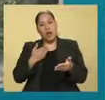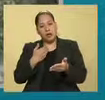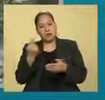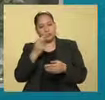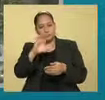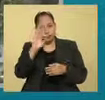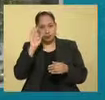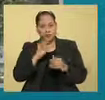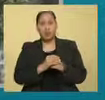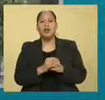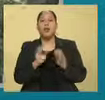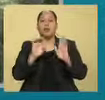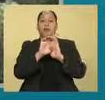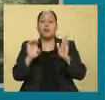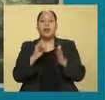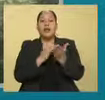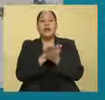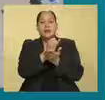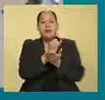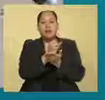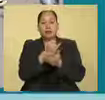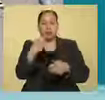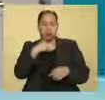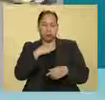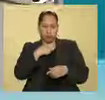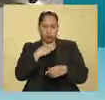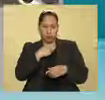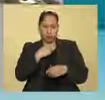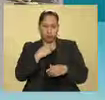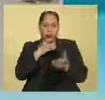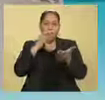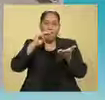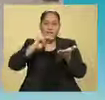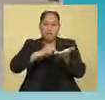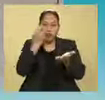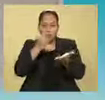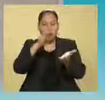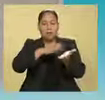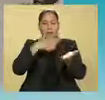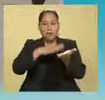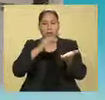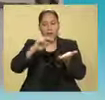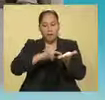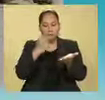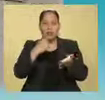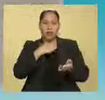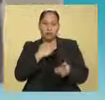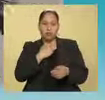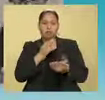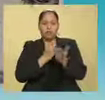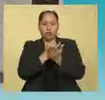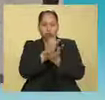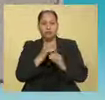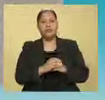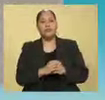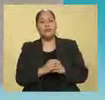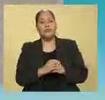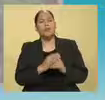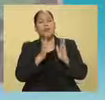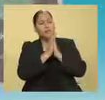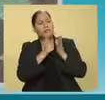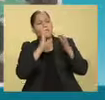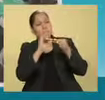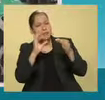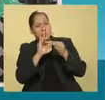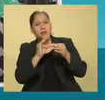Ahora decimos que la decisión va a estar en nuestras manos. Eso es lo que nosotros firmamos cuando firmamos nuestro documento. Cuéntenos,